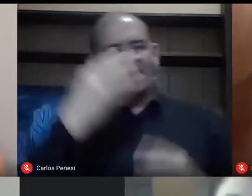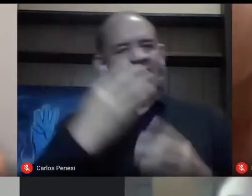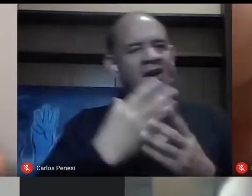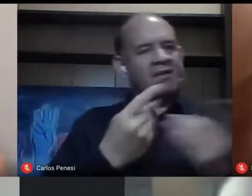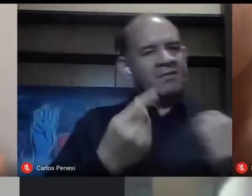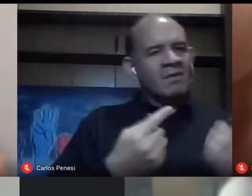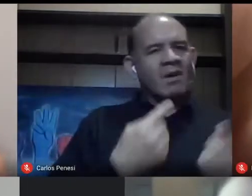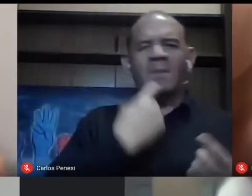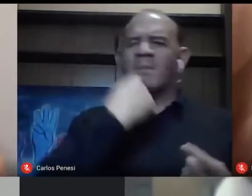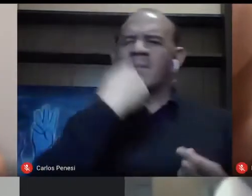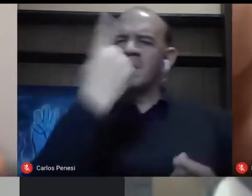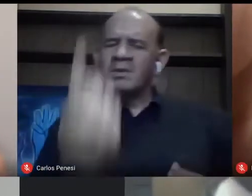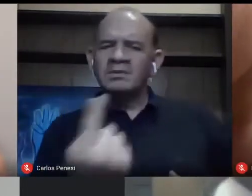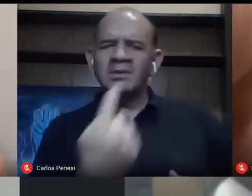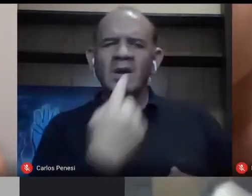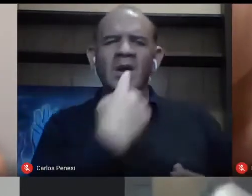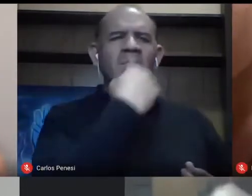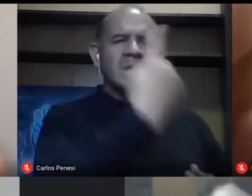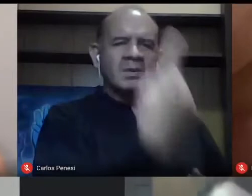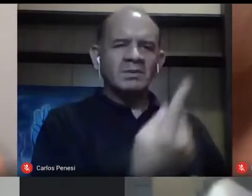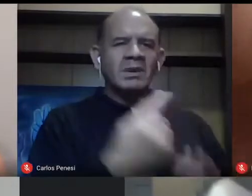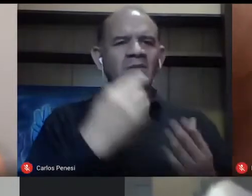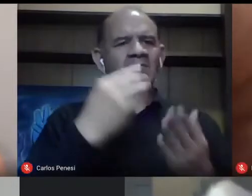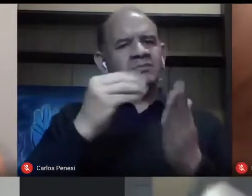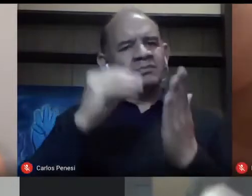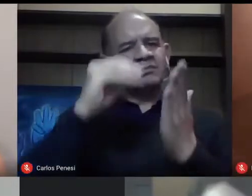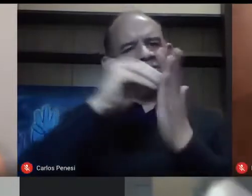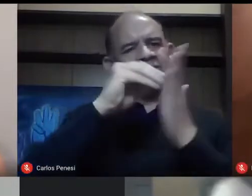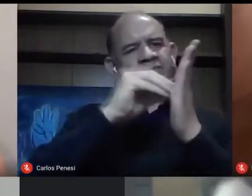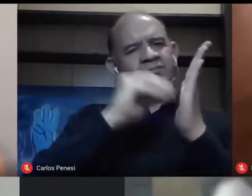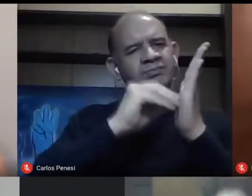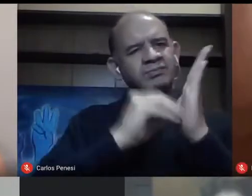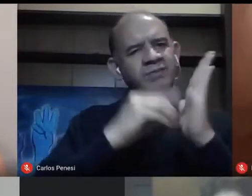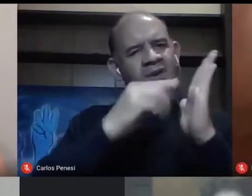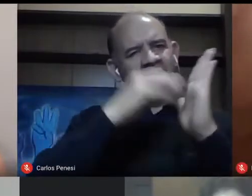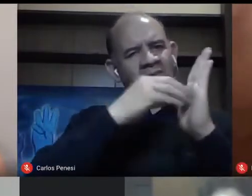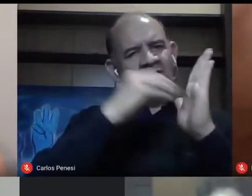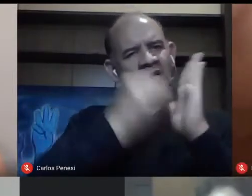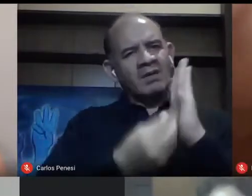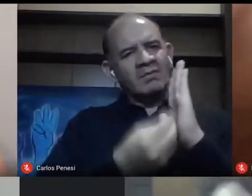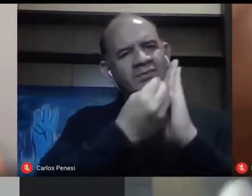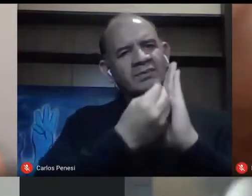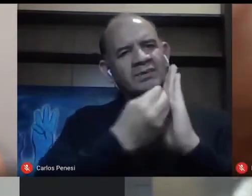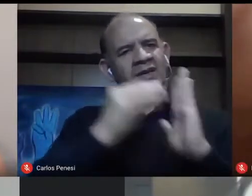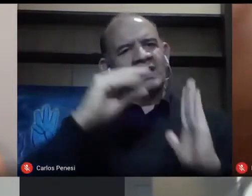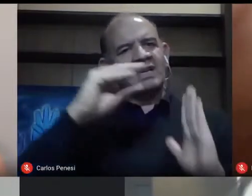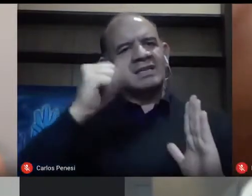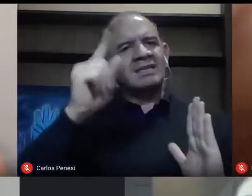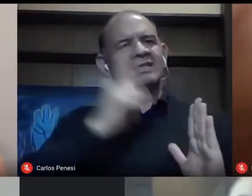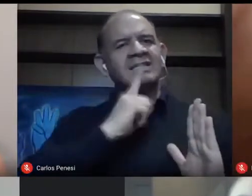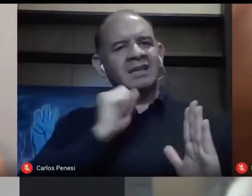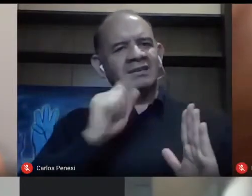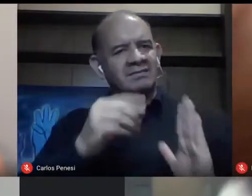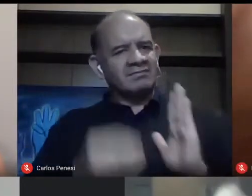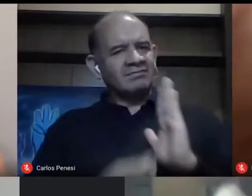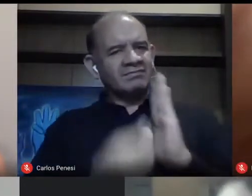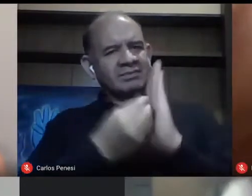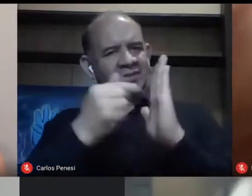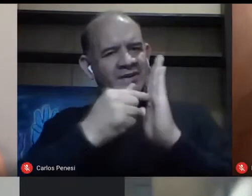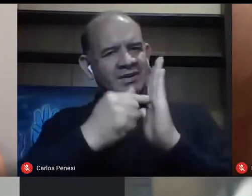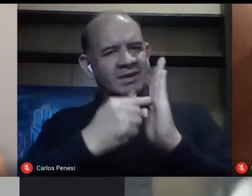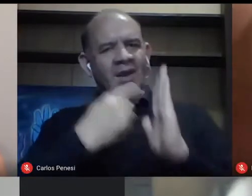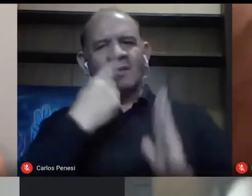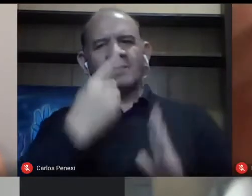preguntas que ustedes quieran ir dejando en YouTube en el chat, ¿sí? Muy bien. Bueno, Pablo,